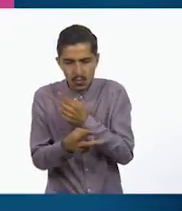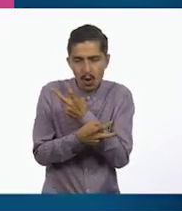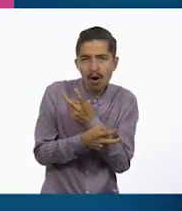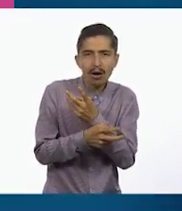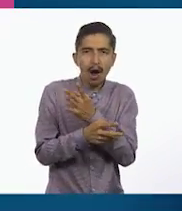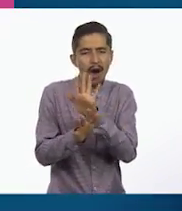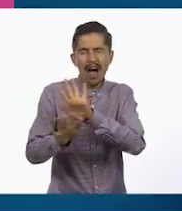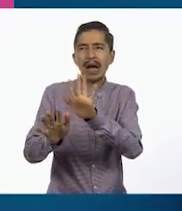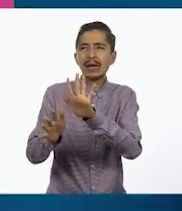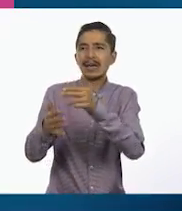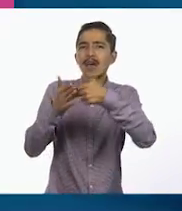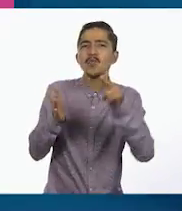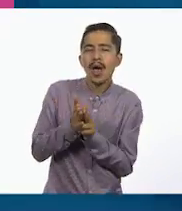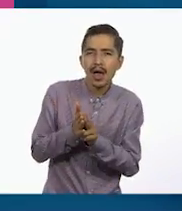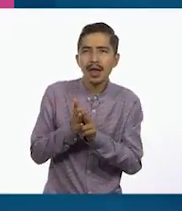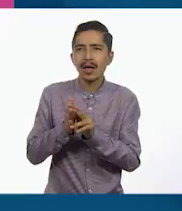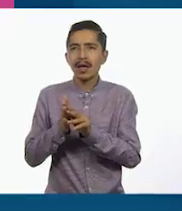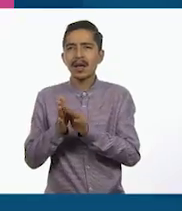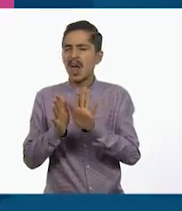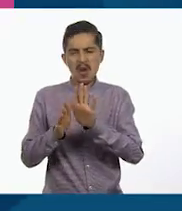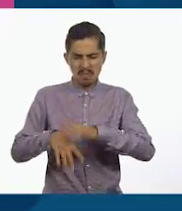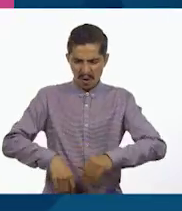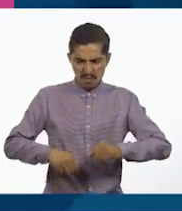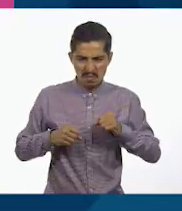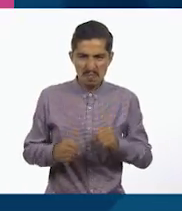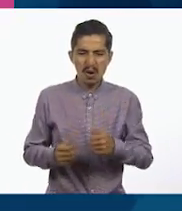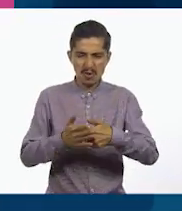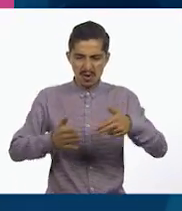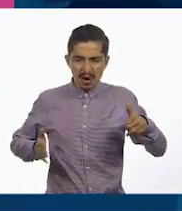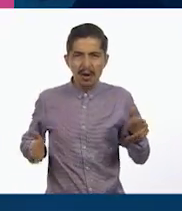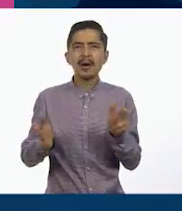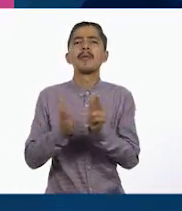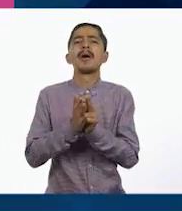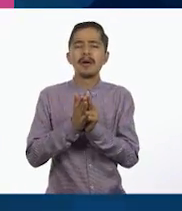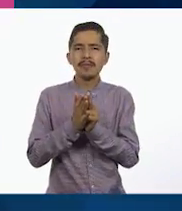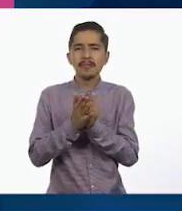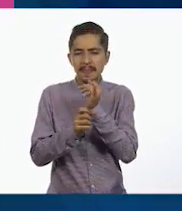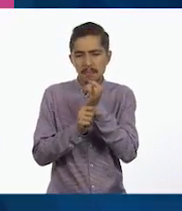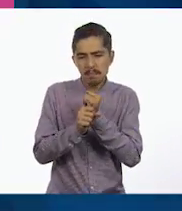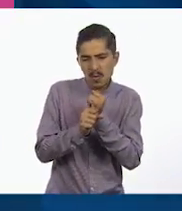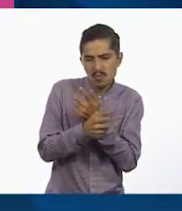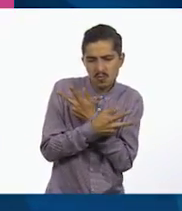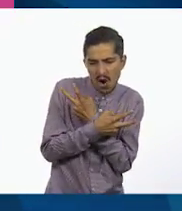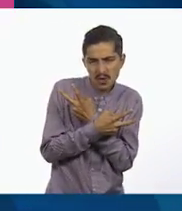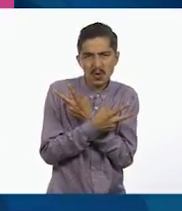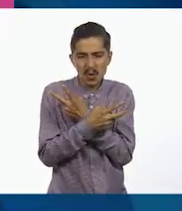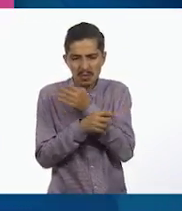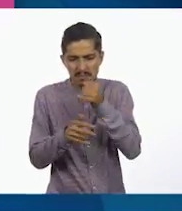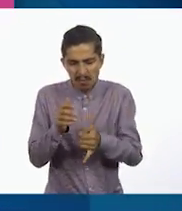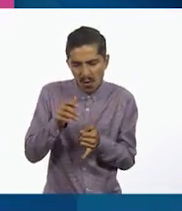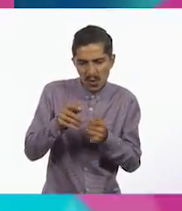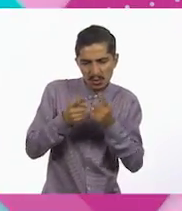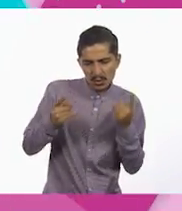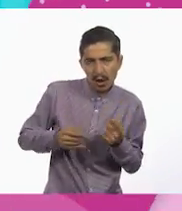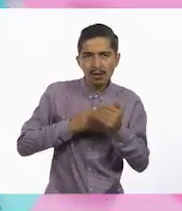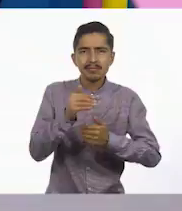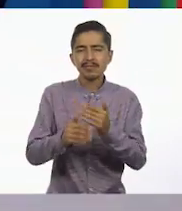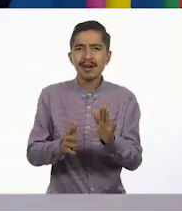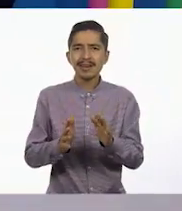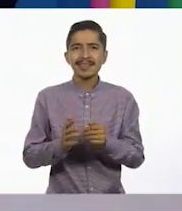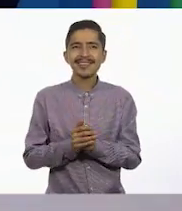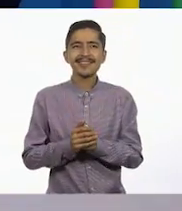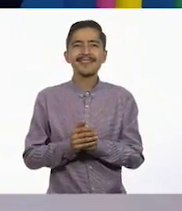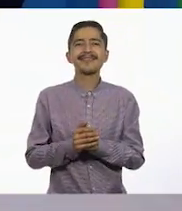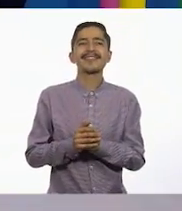de héroe, del grandiosísimo héroe y paleontólogo y detective. Y